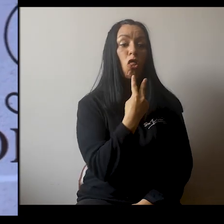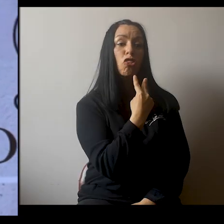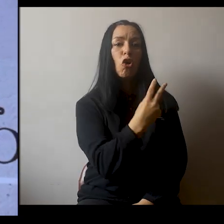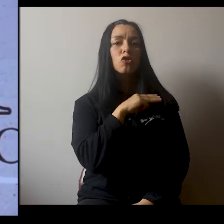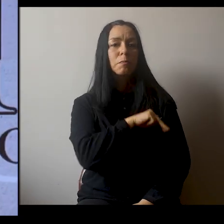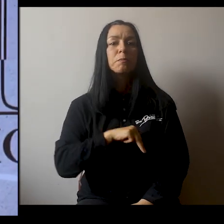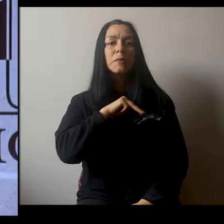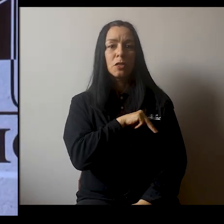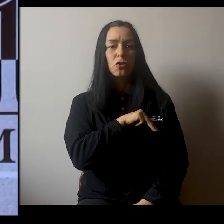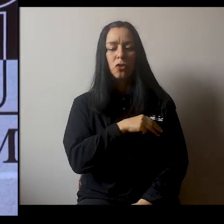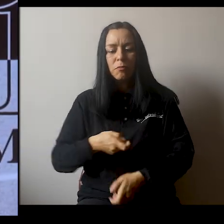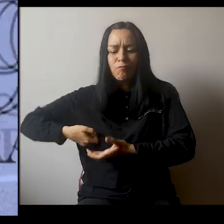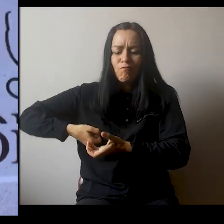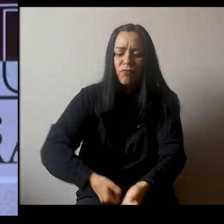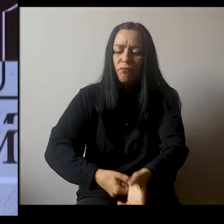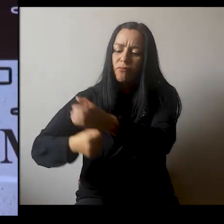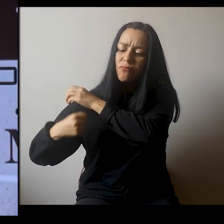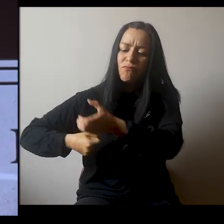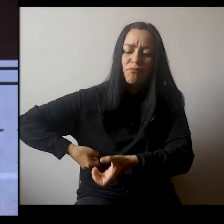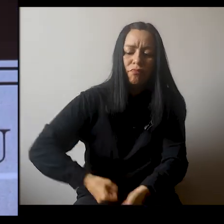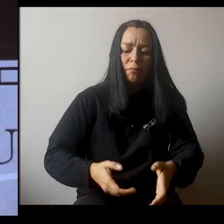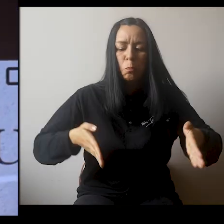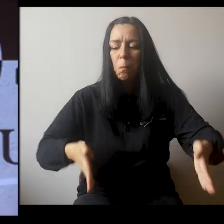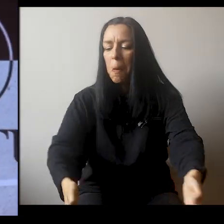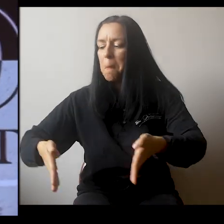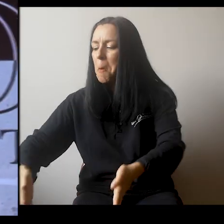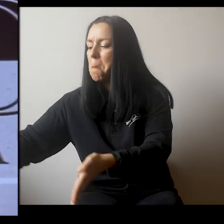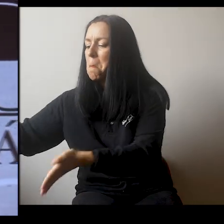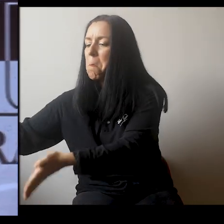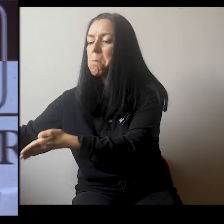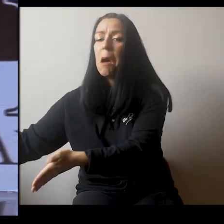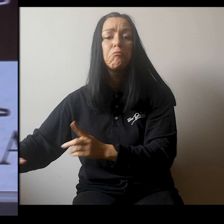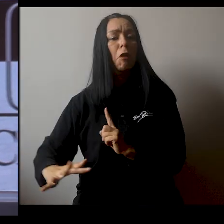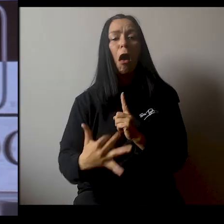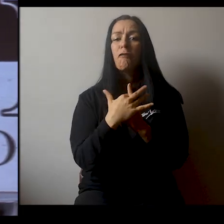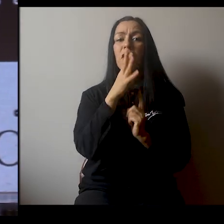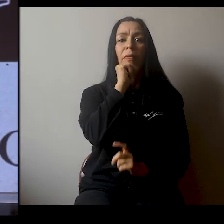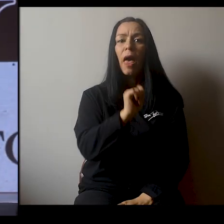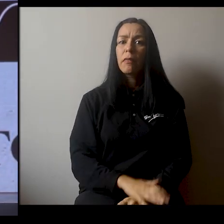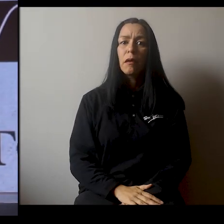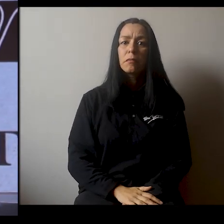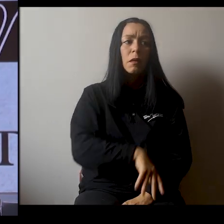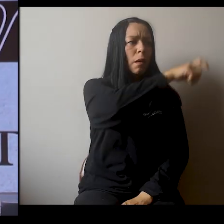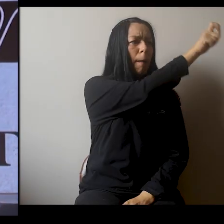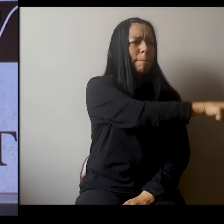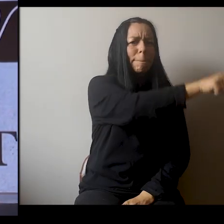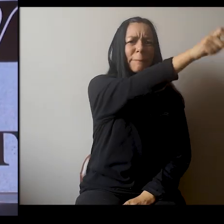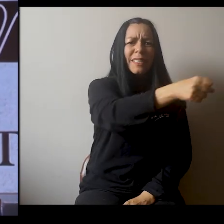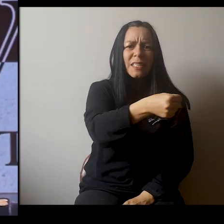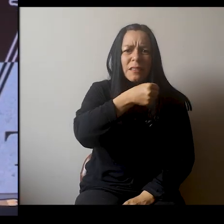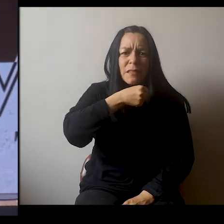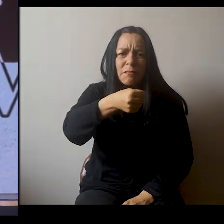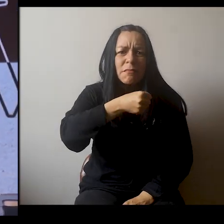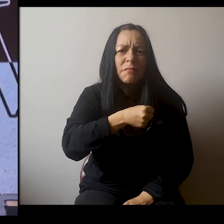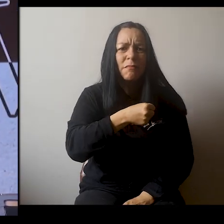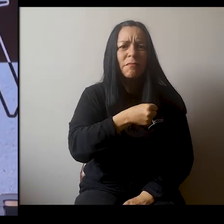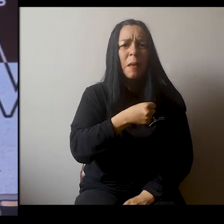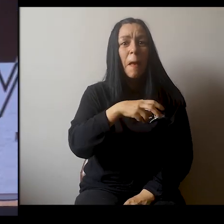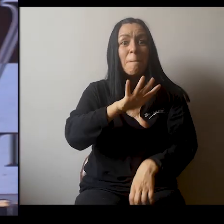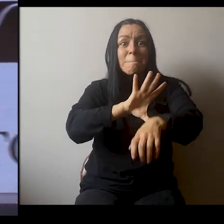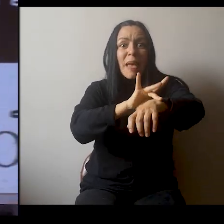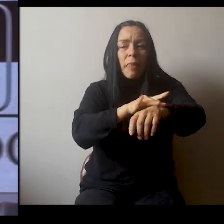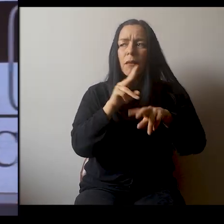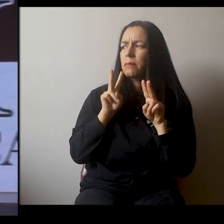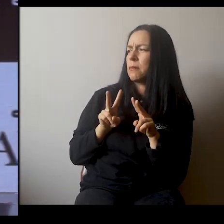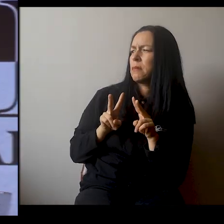holandés enterraron a estos muertos y nada les pasó. Y esto llamó la atención a los